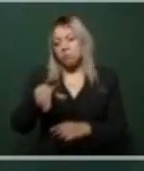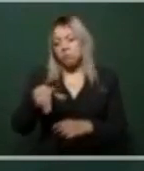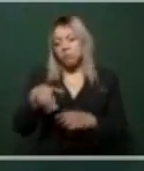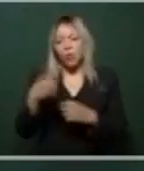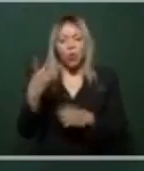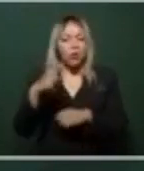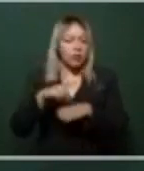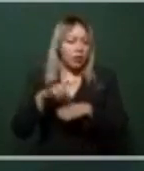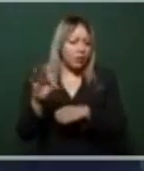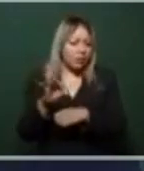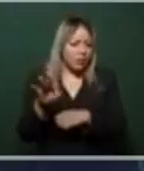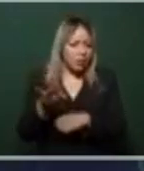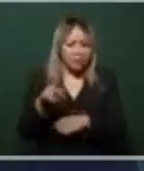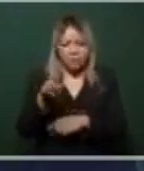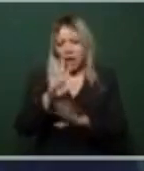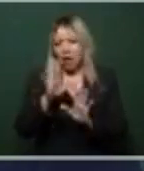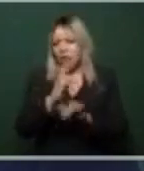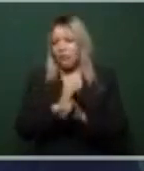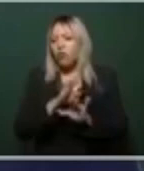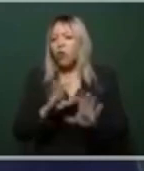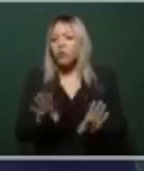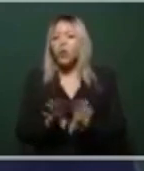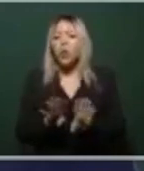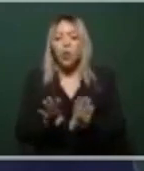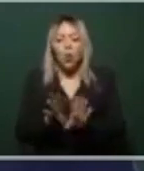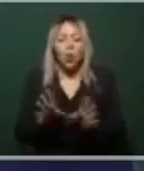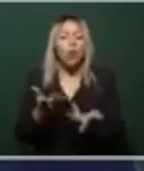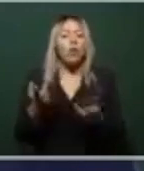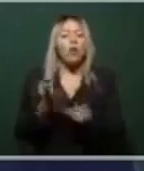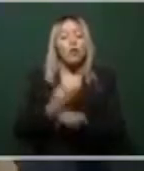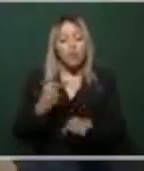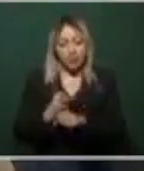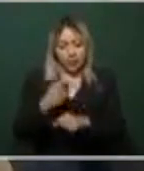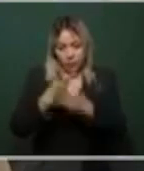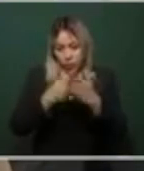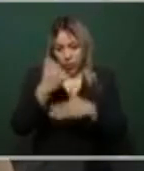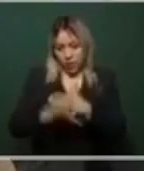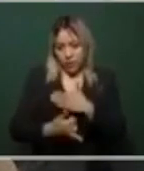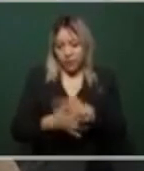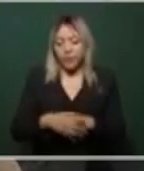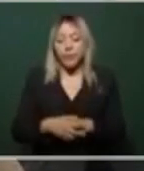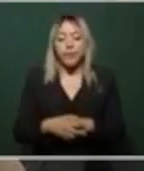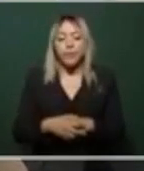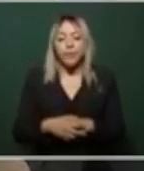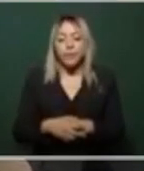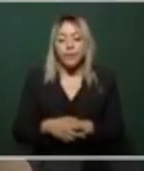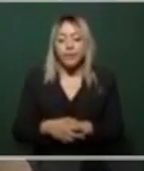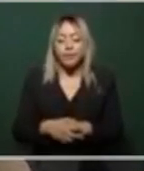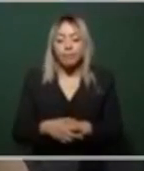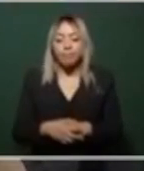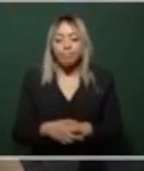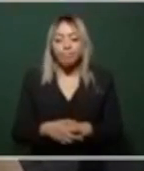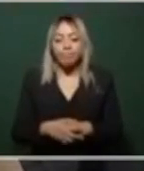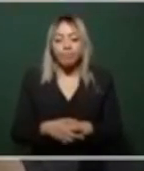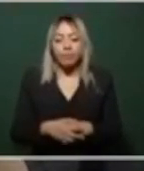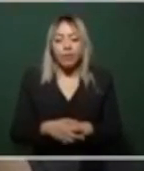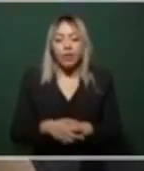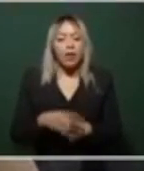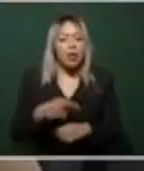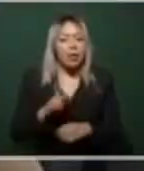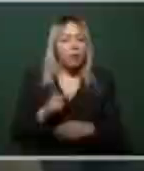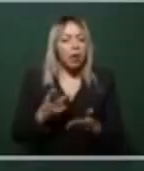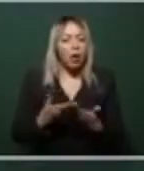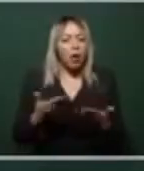les van a informar de cómo va realmente el programa. Pero yo lo veo muy